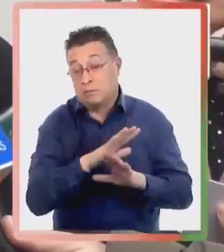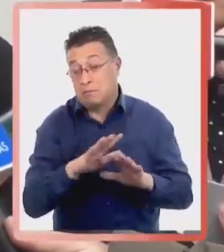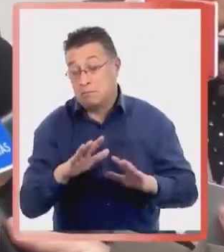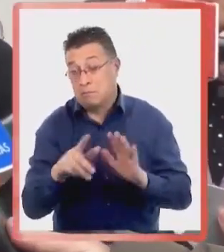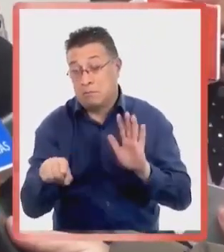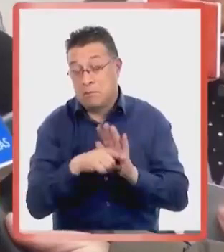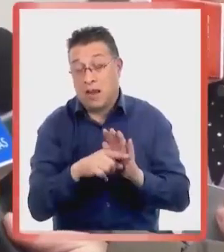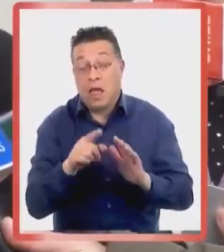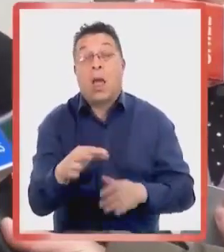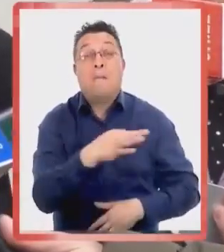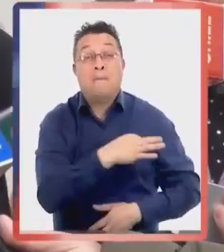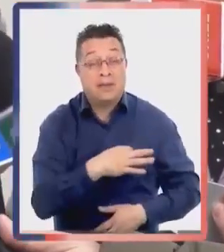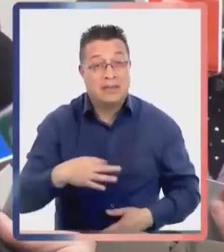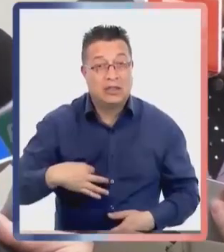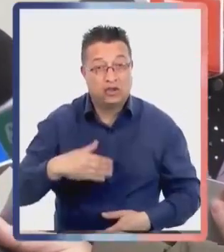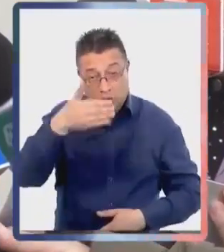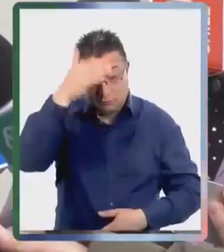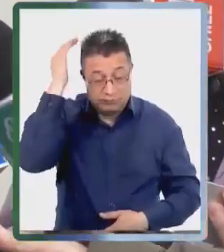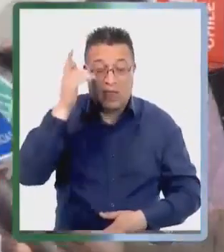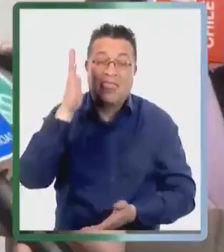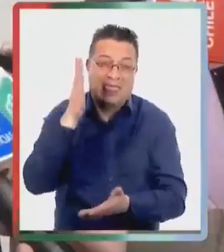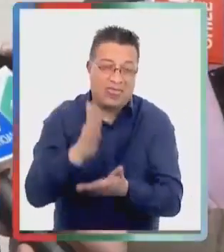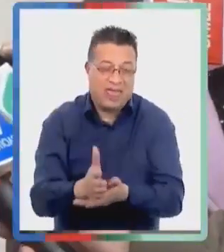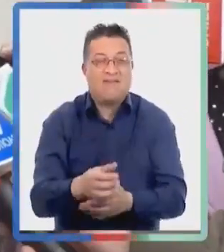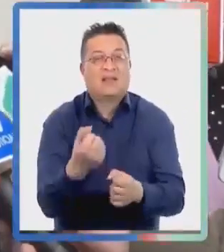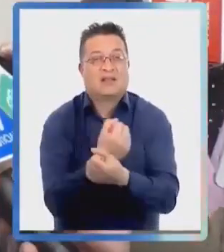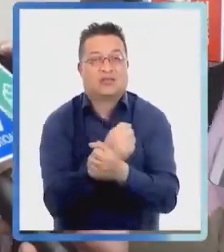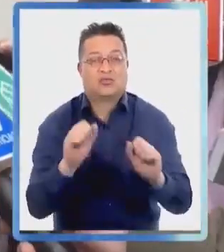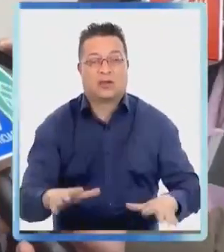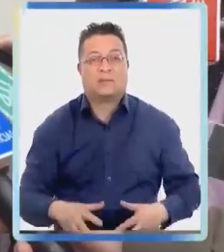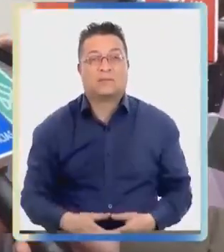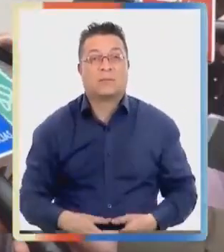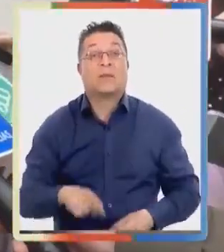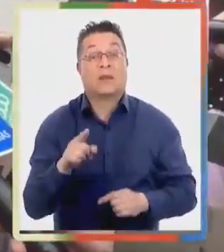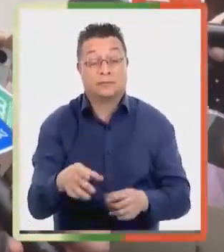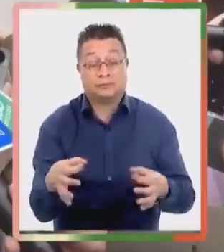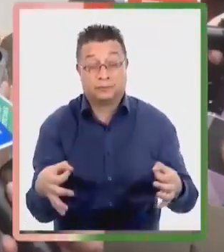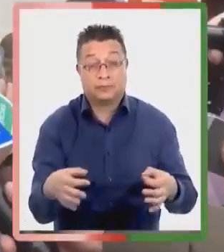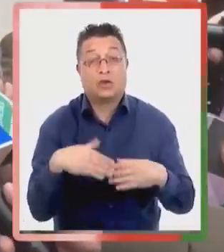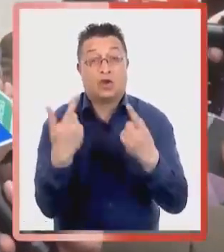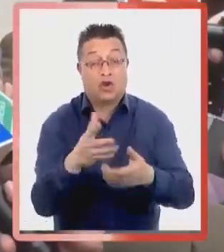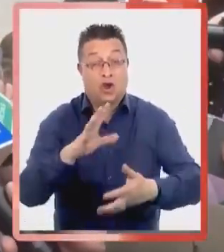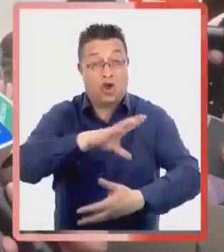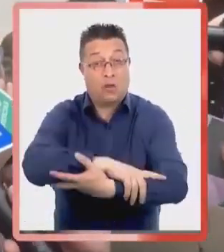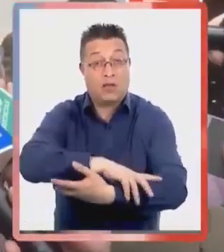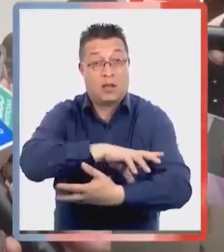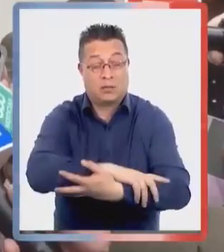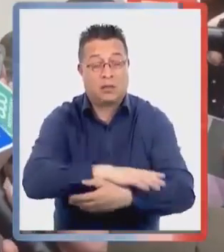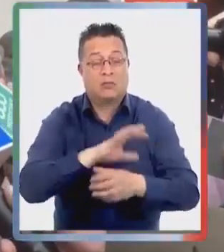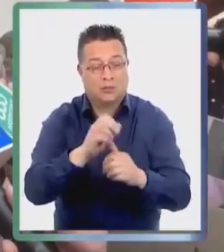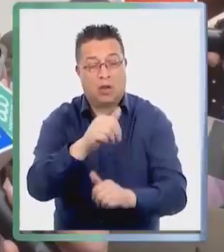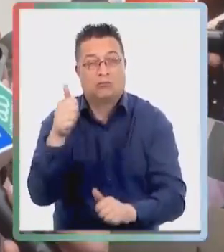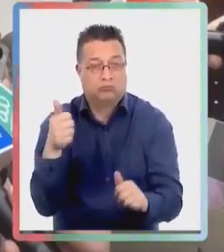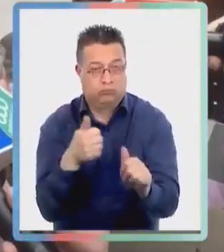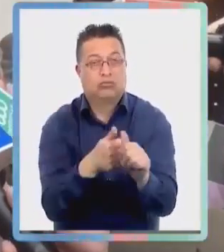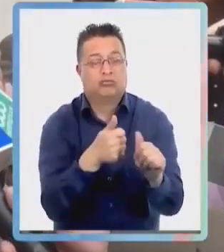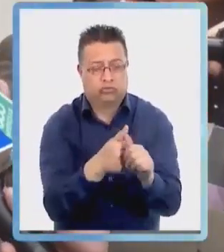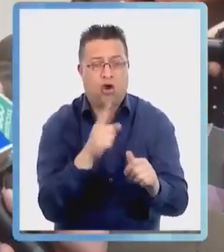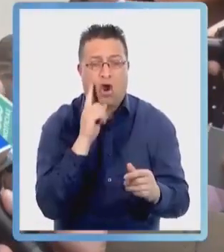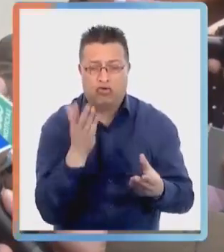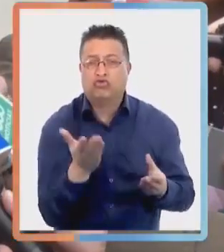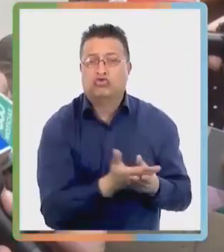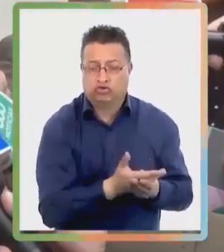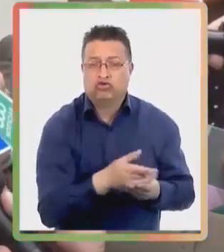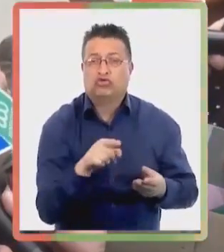refiere a la investigación del caso convenios, no hay ningún riesgo. Así que quienes quieran construir a partir de eso alguna especulación sobre la investigación del caso convenio, creo